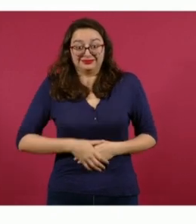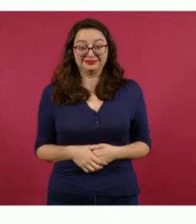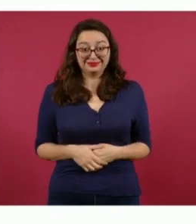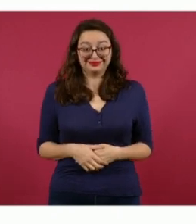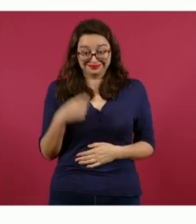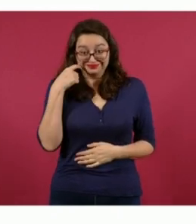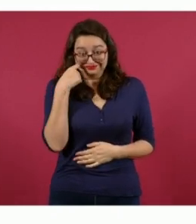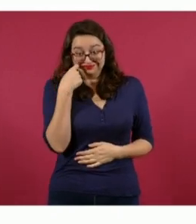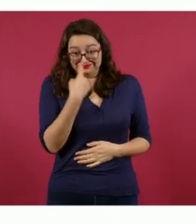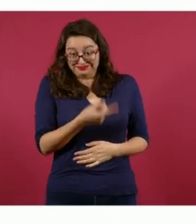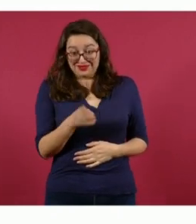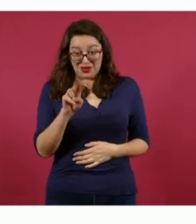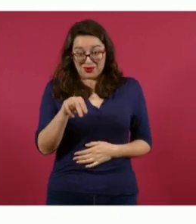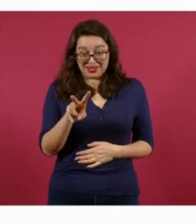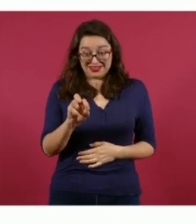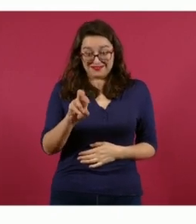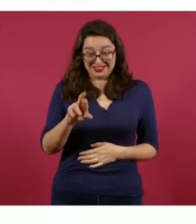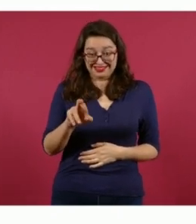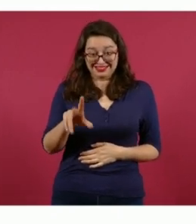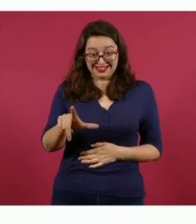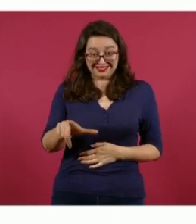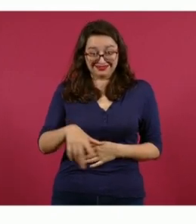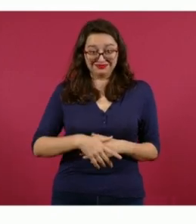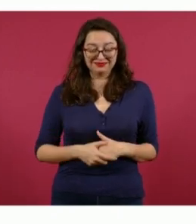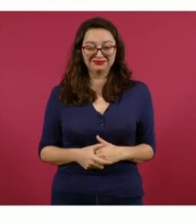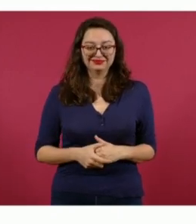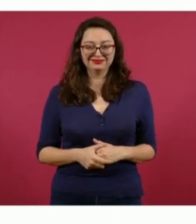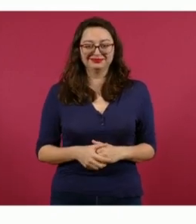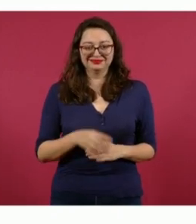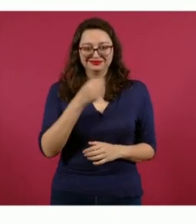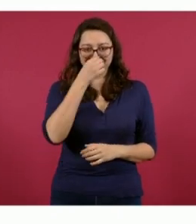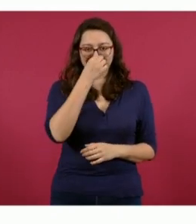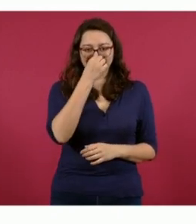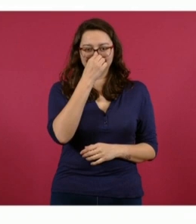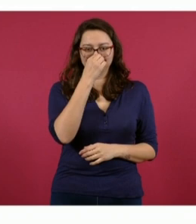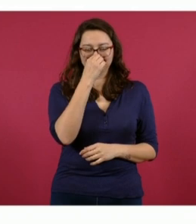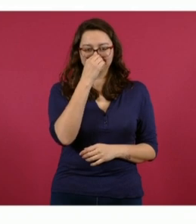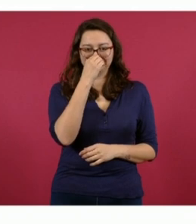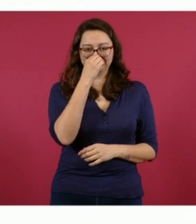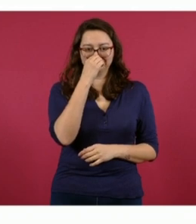¡Mire! La Universal. No, sino son